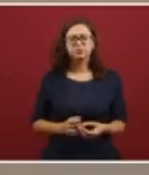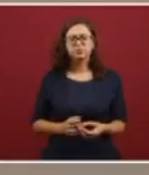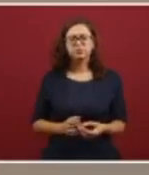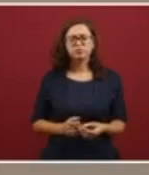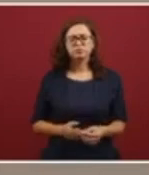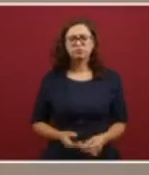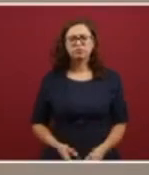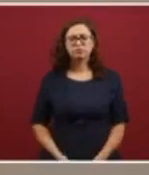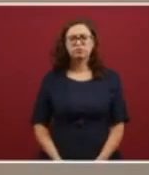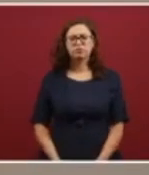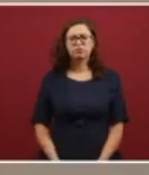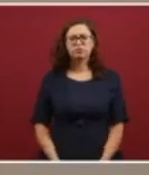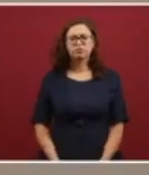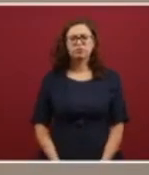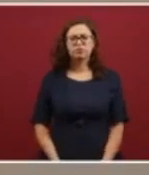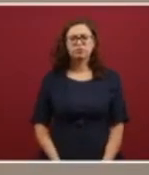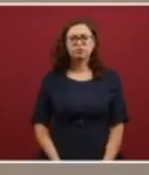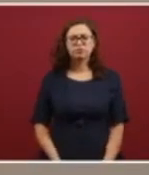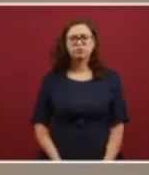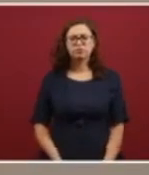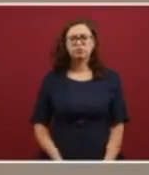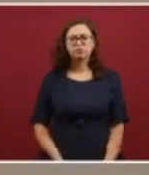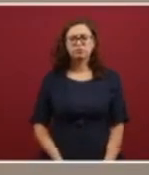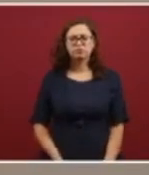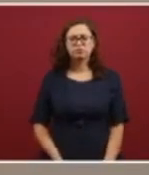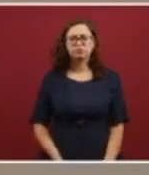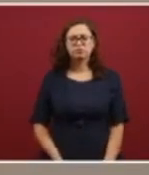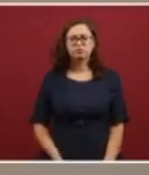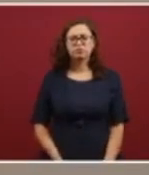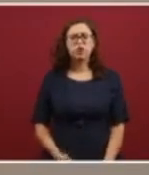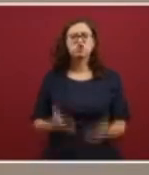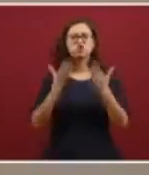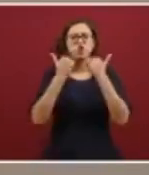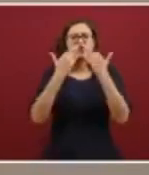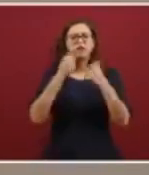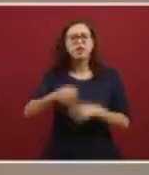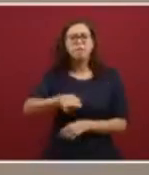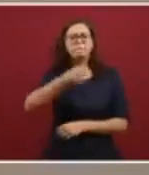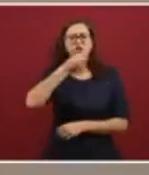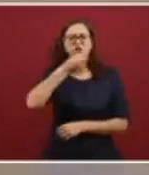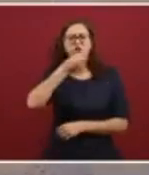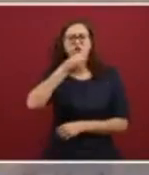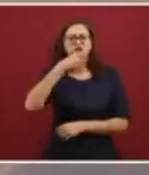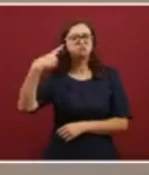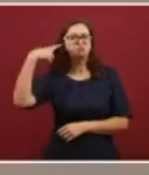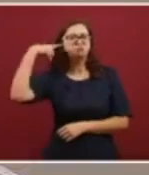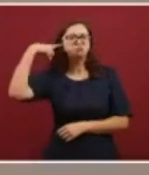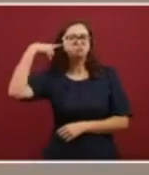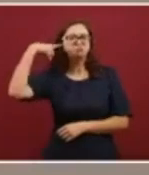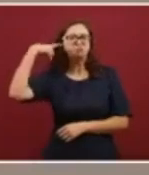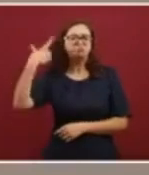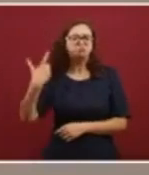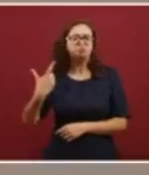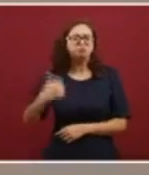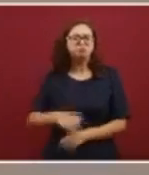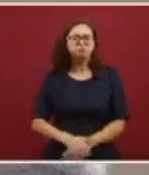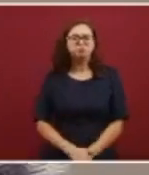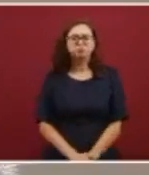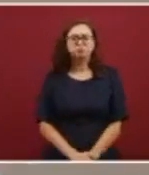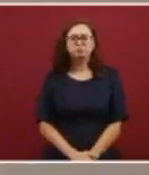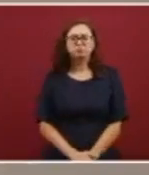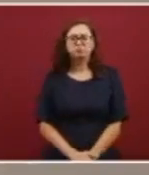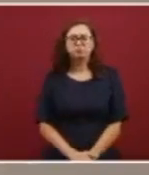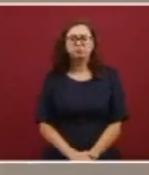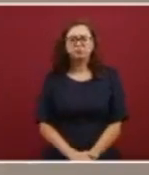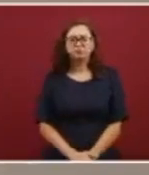eléctrico. Pero también denunciaron que la semana pasada, el 23 de mayo, se desincorporó una serie